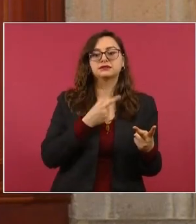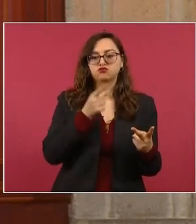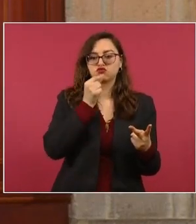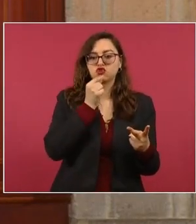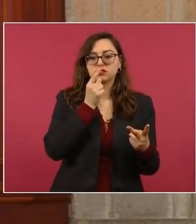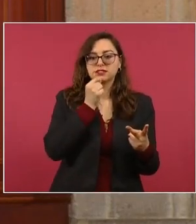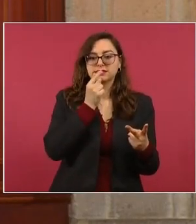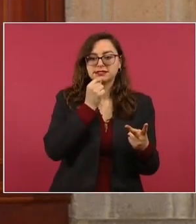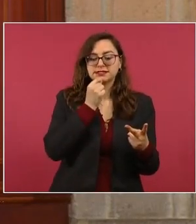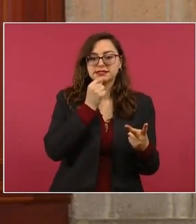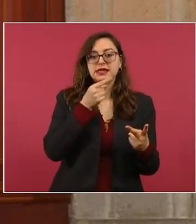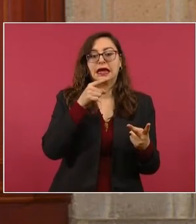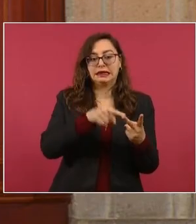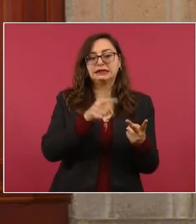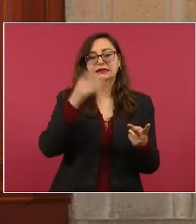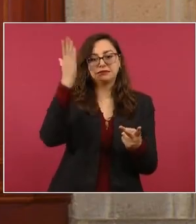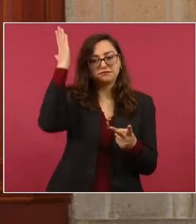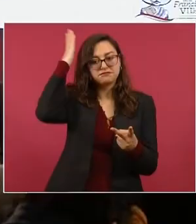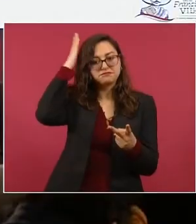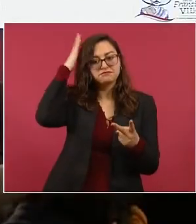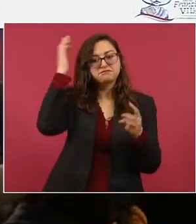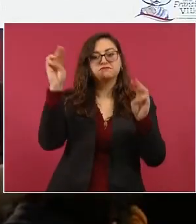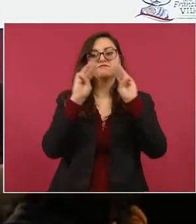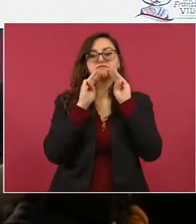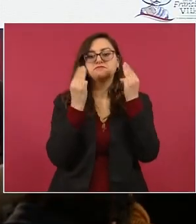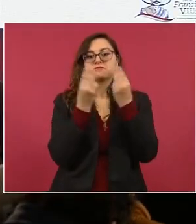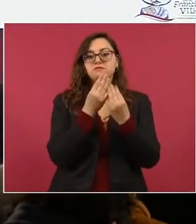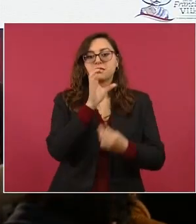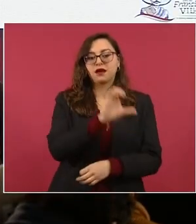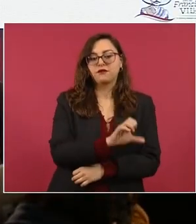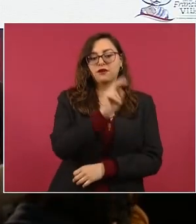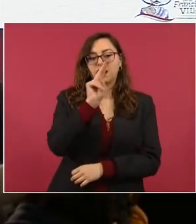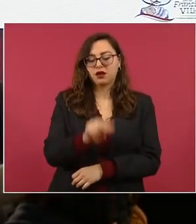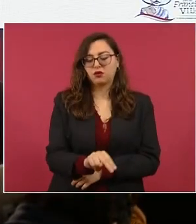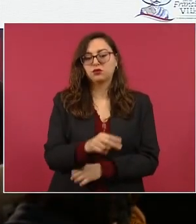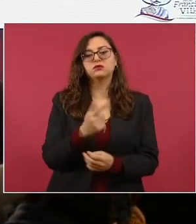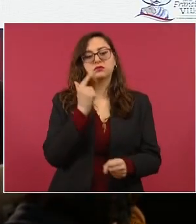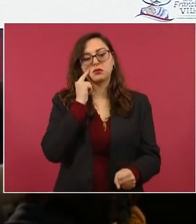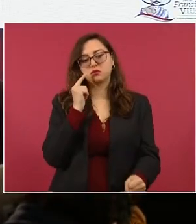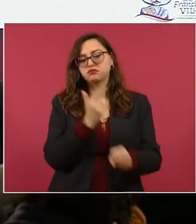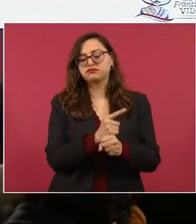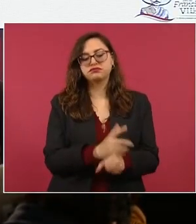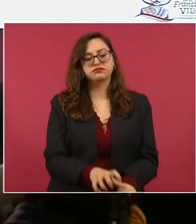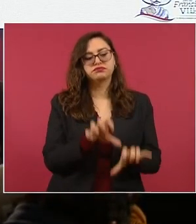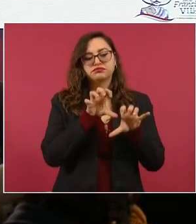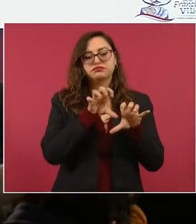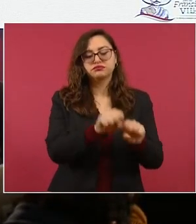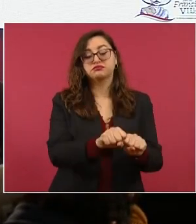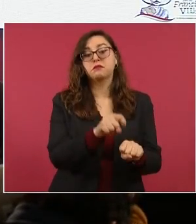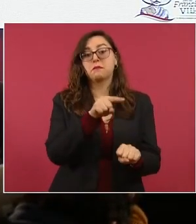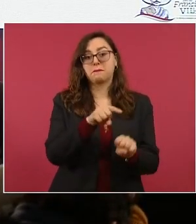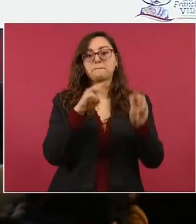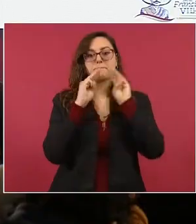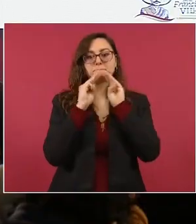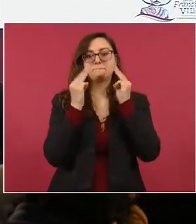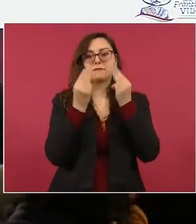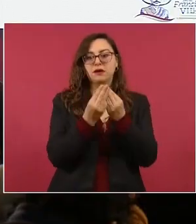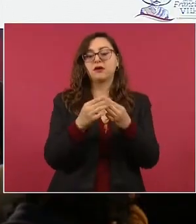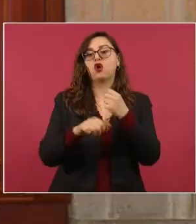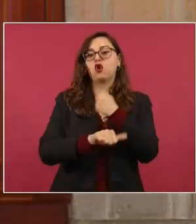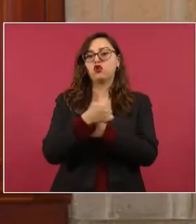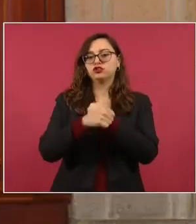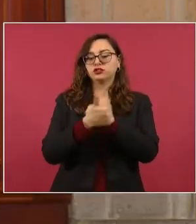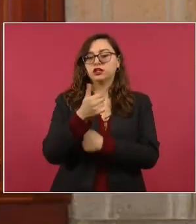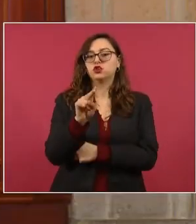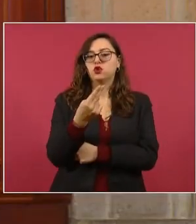como líder del Cártel de Cancún, procesada por delincuencia organizada y delitos contra la salud. El 11 de noviembre